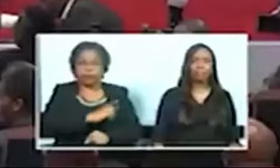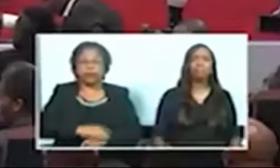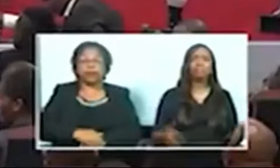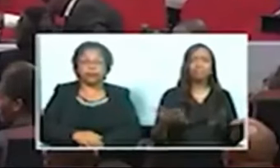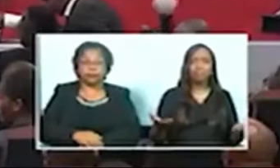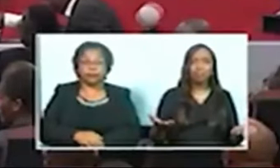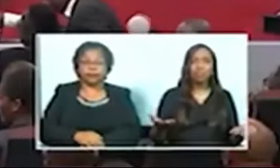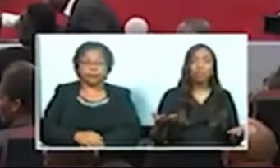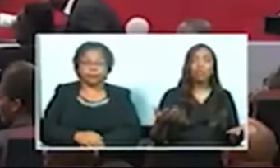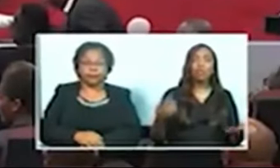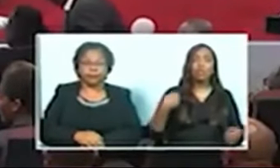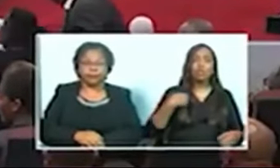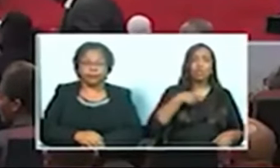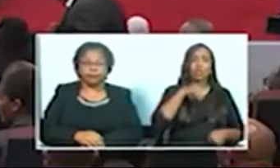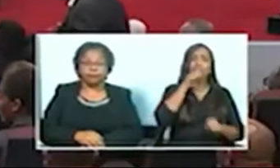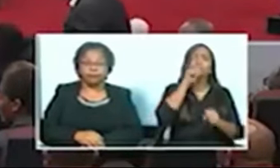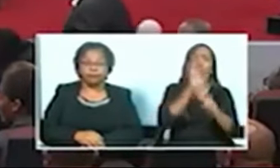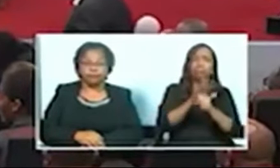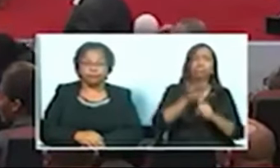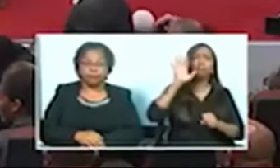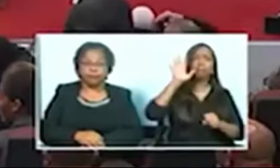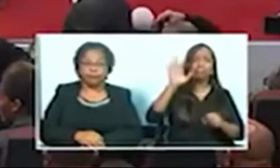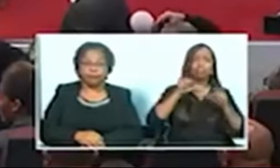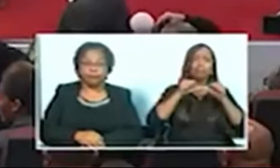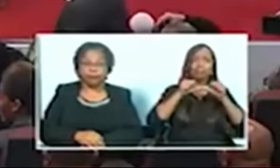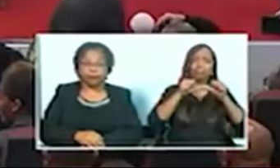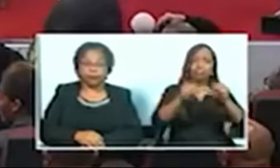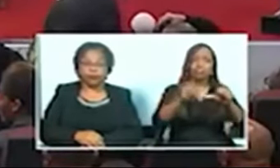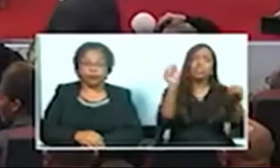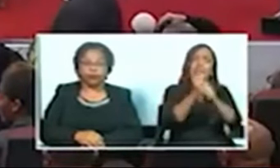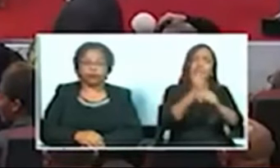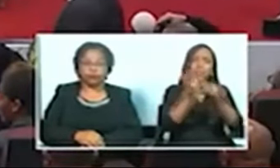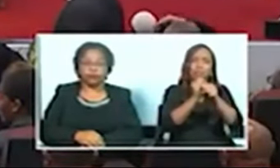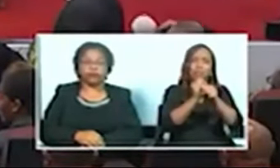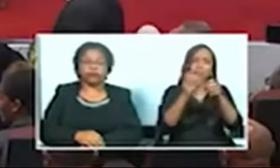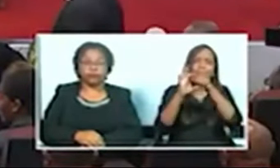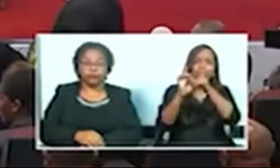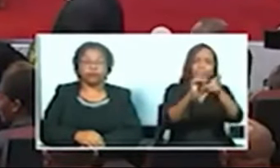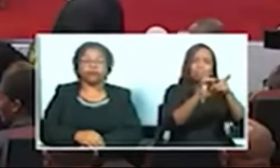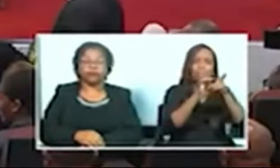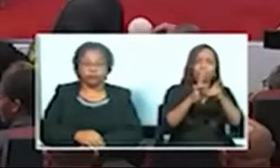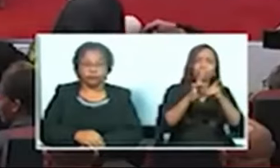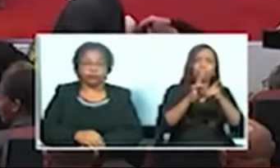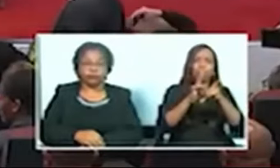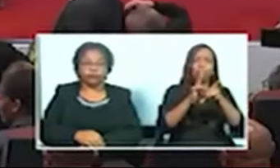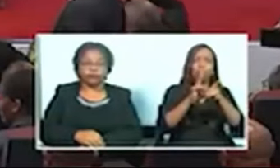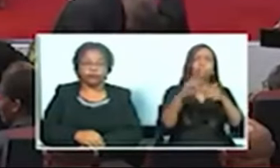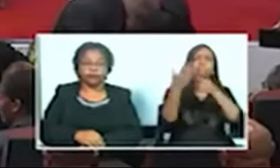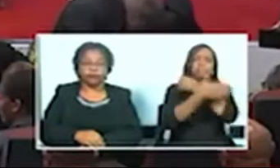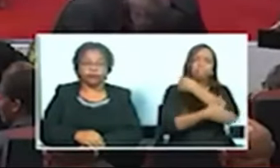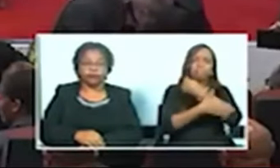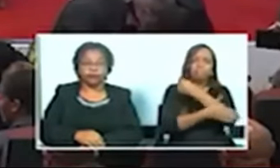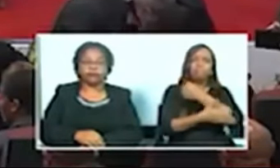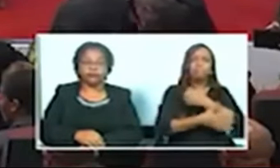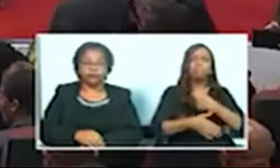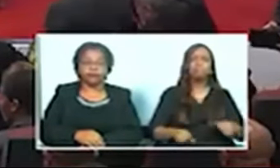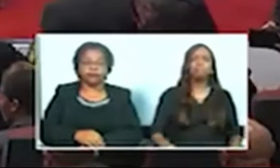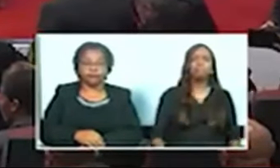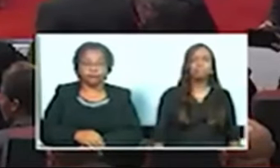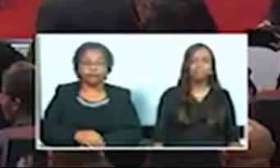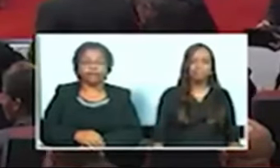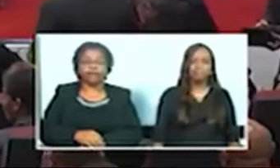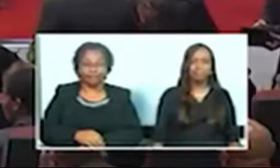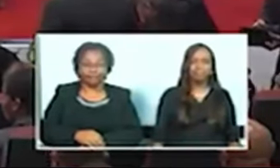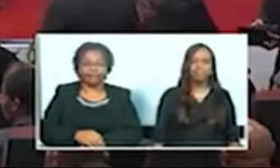la prevención de la ceguera en niños prematuros, el CEMET, modificación del Código Tributario, ley que en favor de